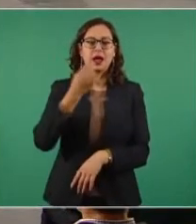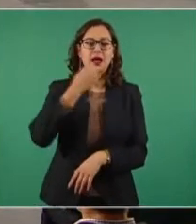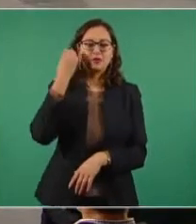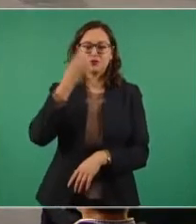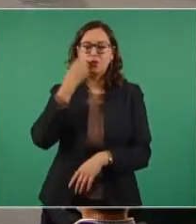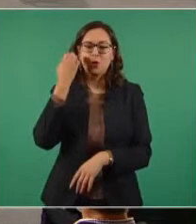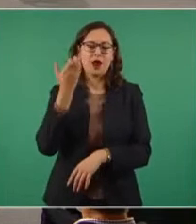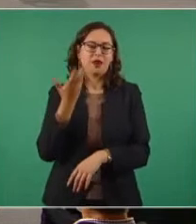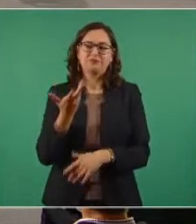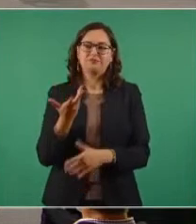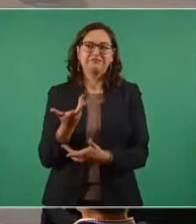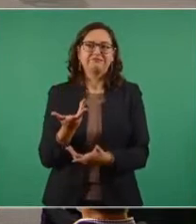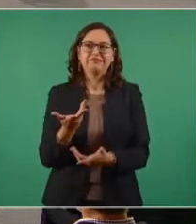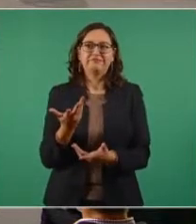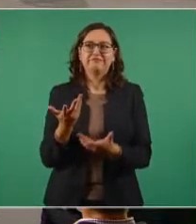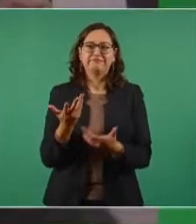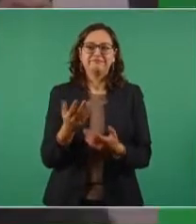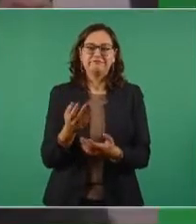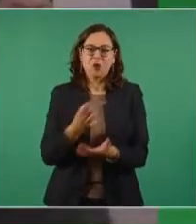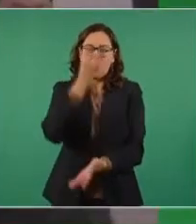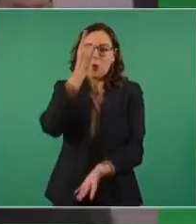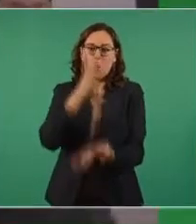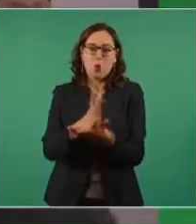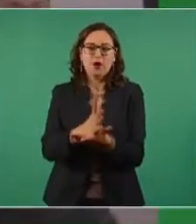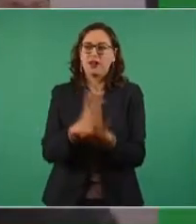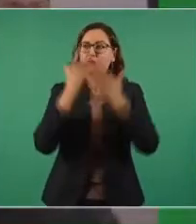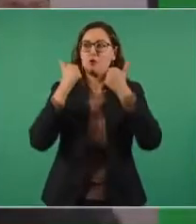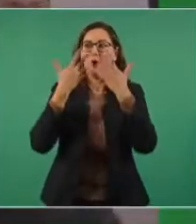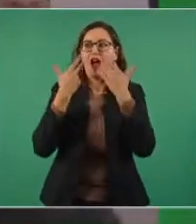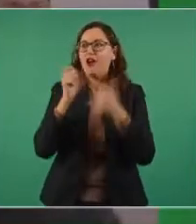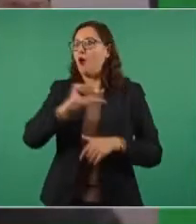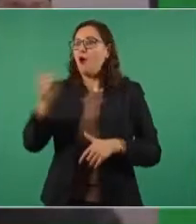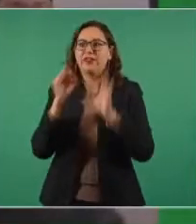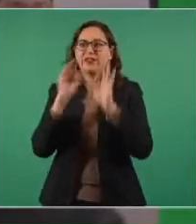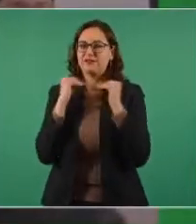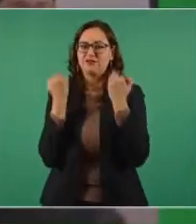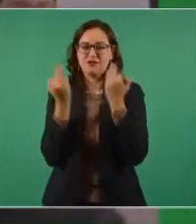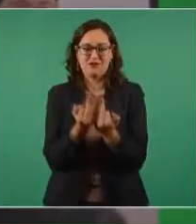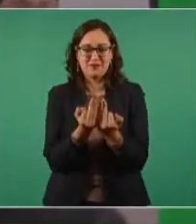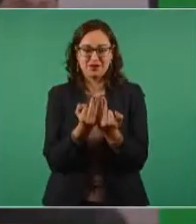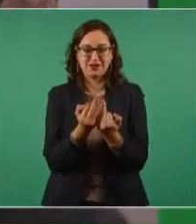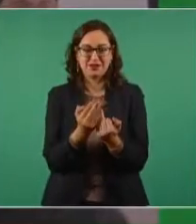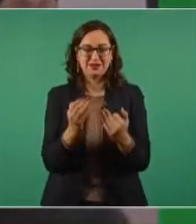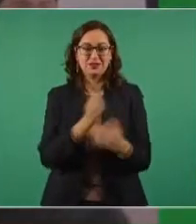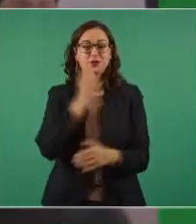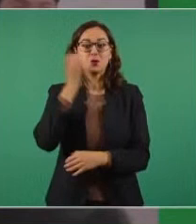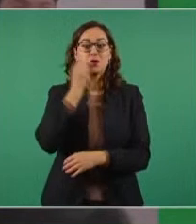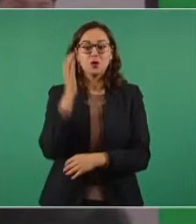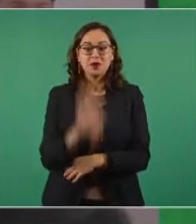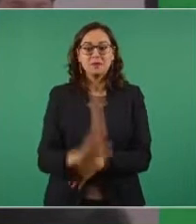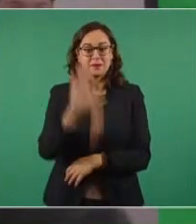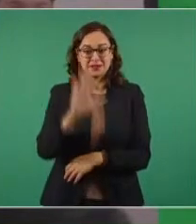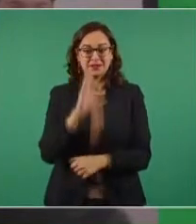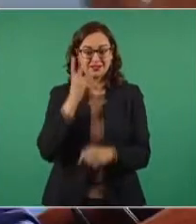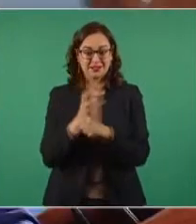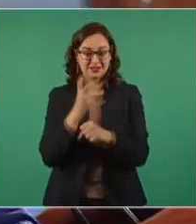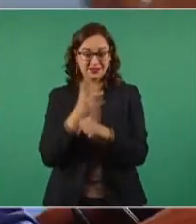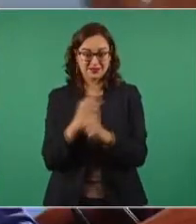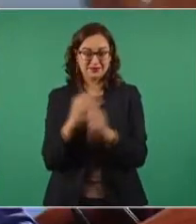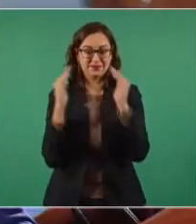insustituible desde el segundo hogar de escuela no solo